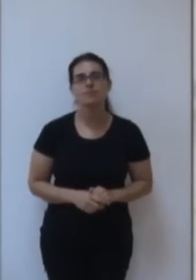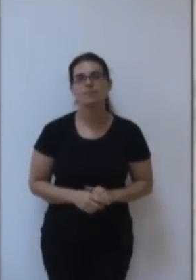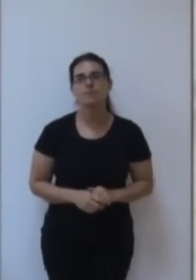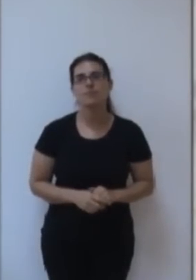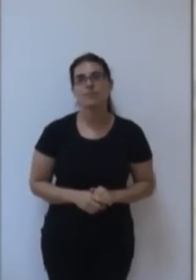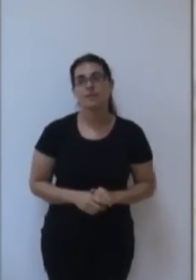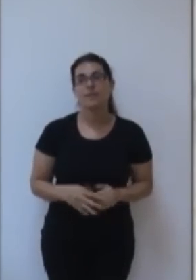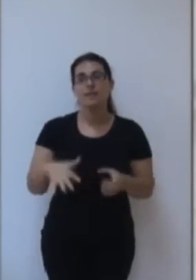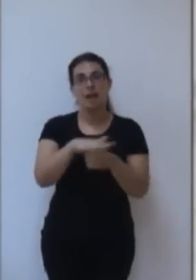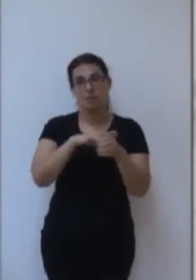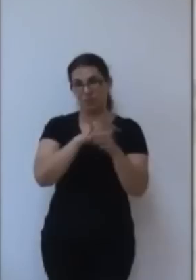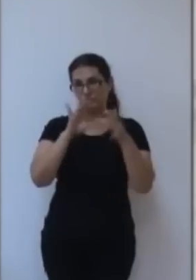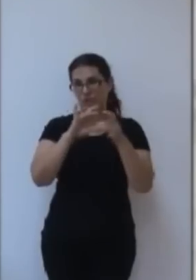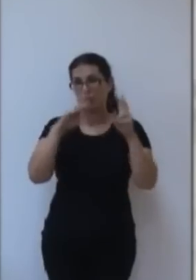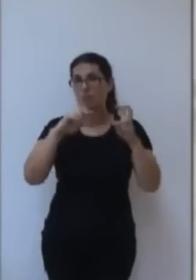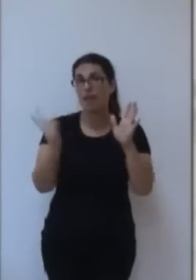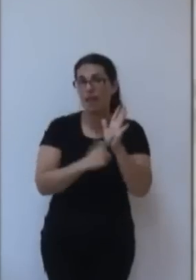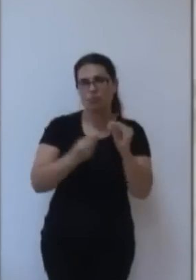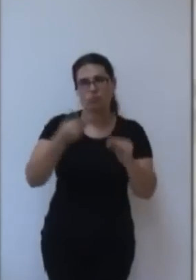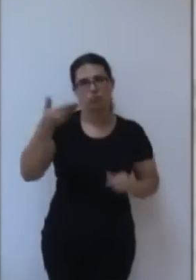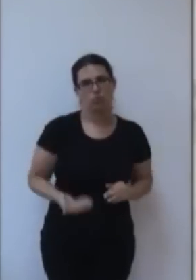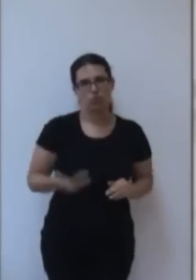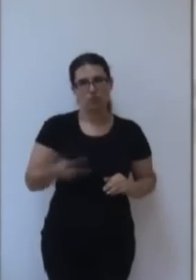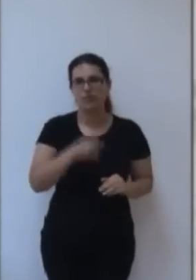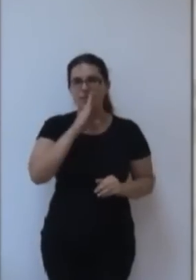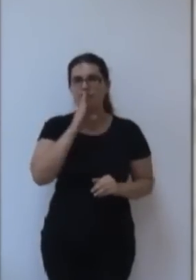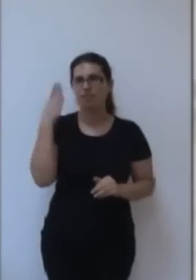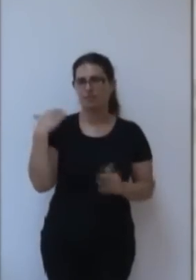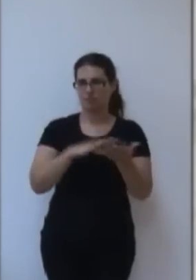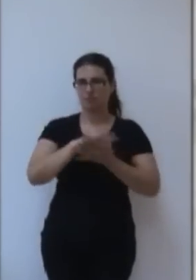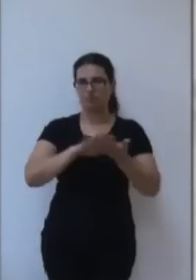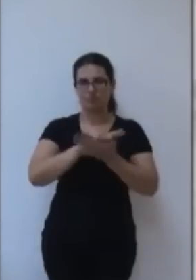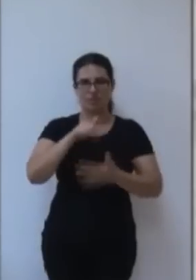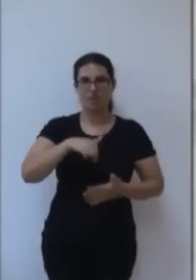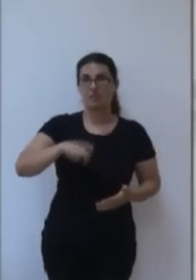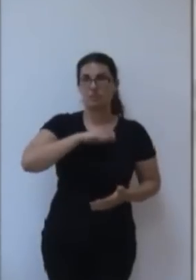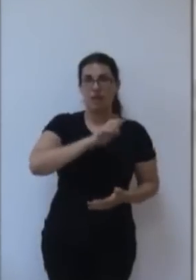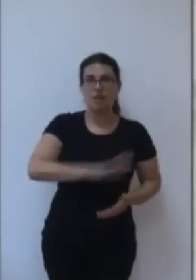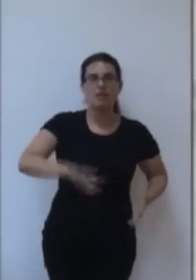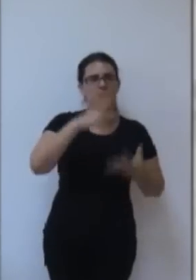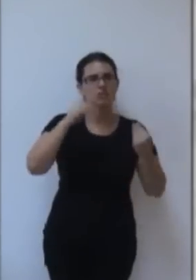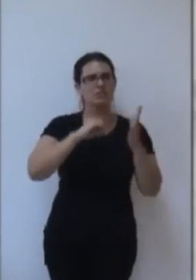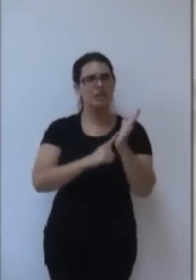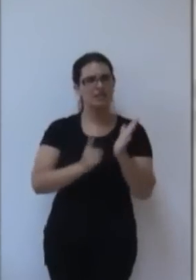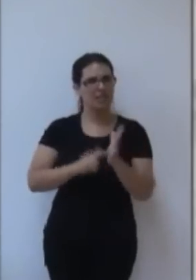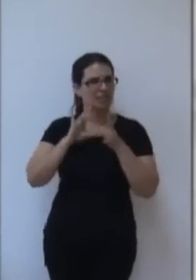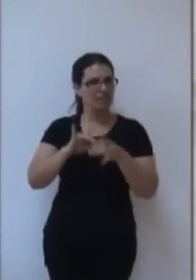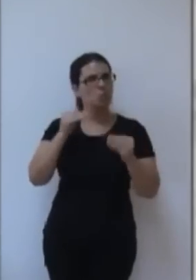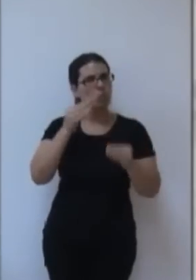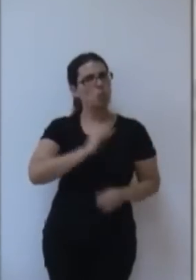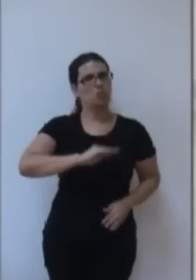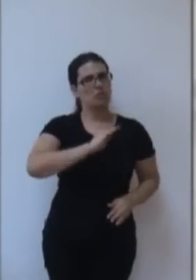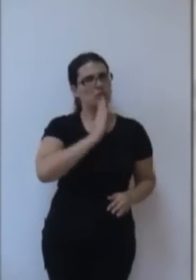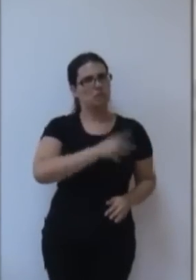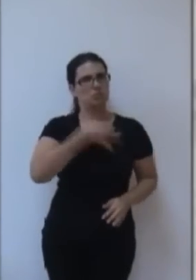En este ámbito la parte legal tiene mucha importancia, ¿no? Decíamos antes, en este país tenemos leyes al respecto bastante correctas, o sea, quiero decir